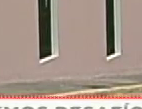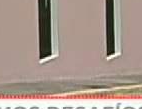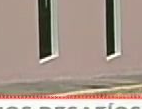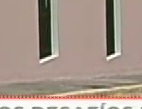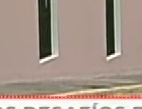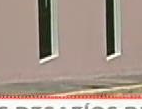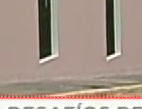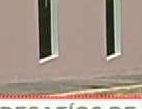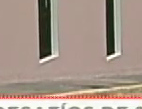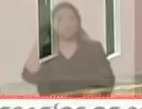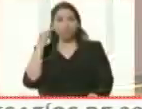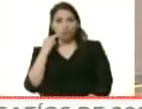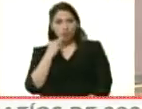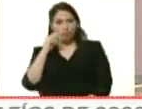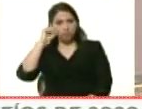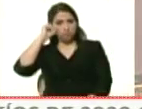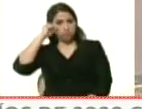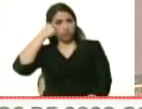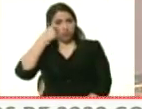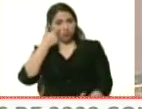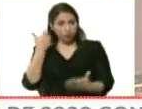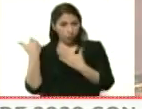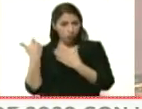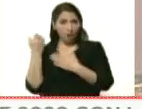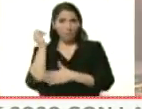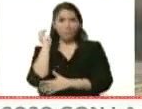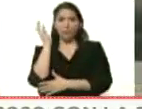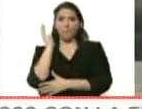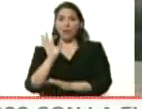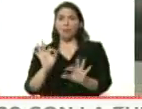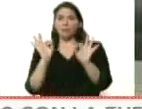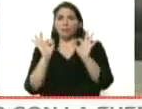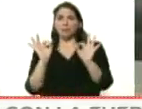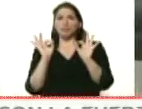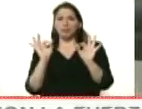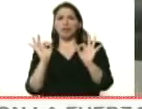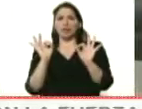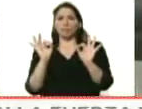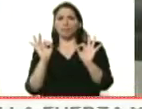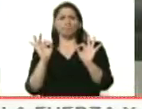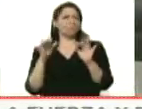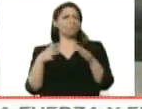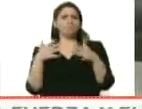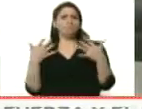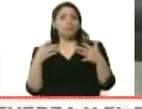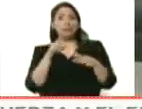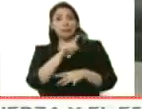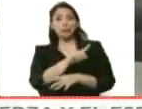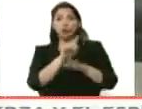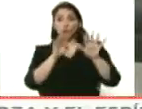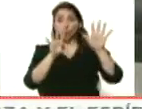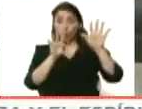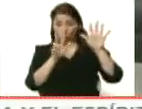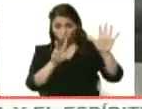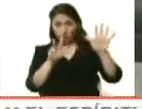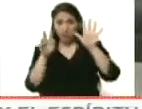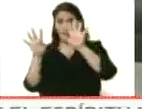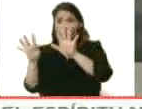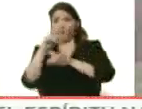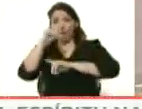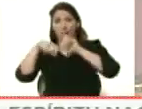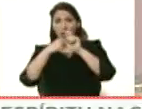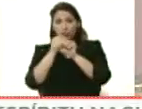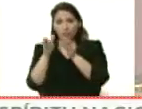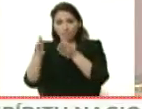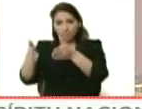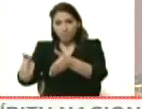Bolívar. Recordemos que es una sesión especial con motivo a los 189 años de la siembra